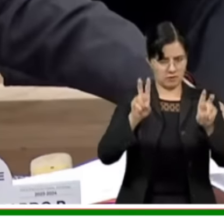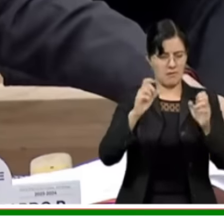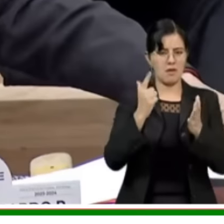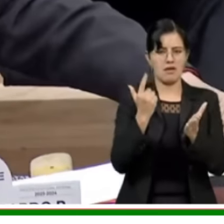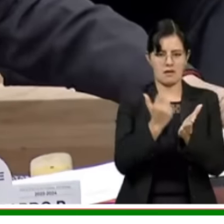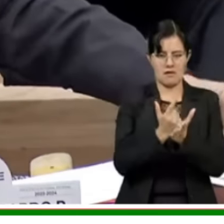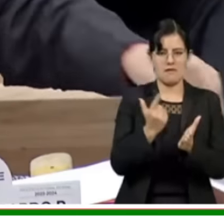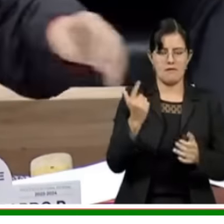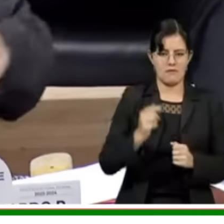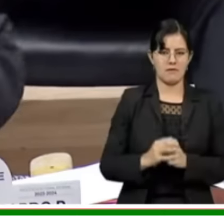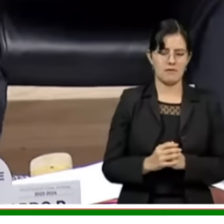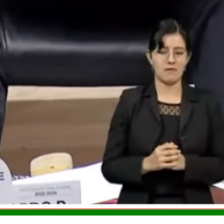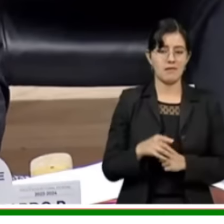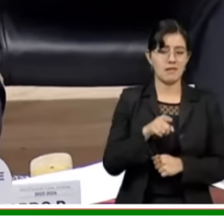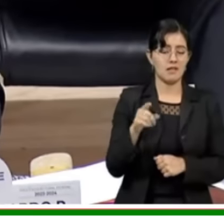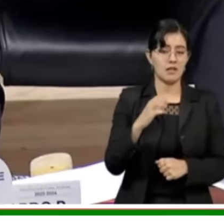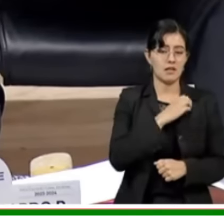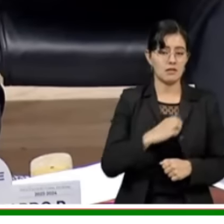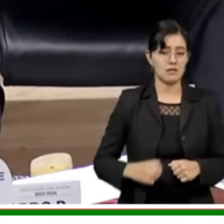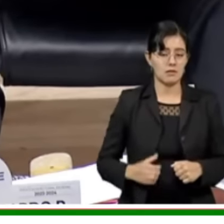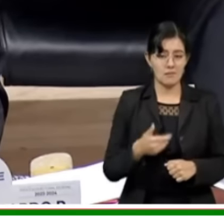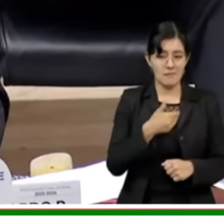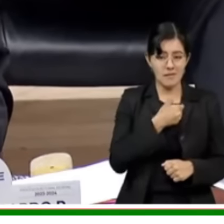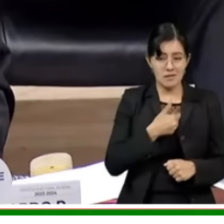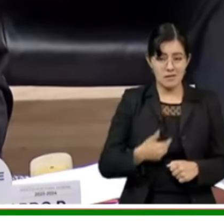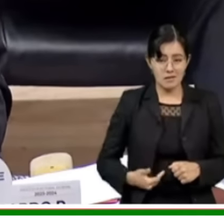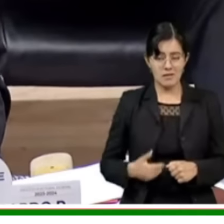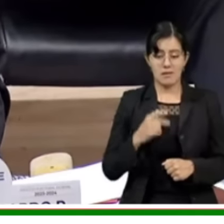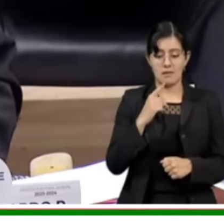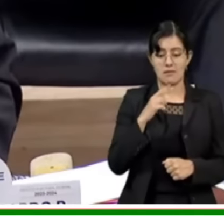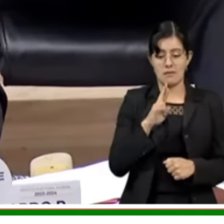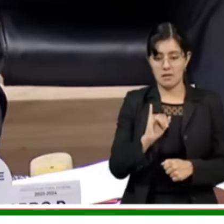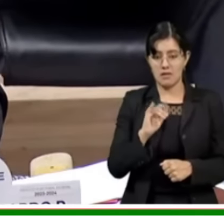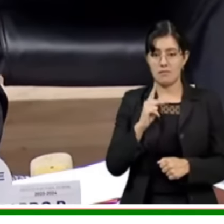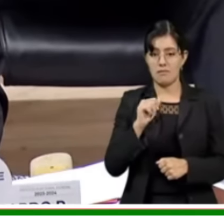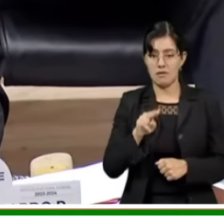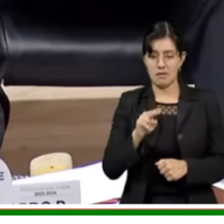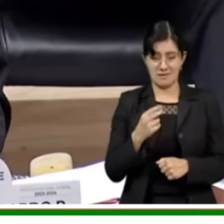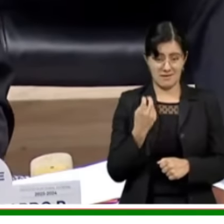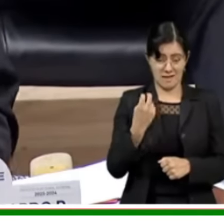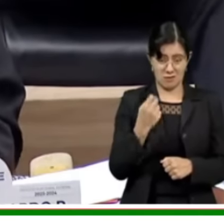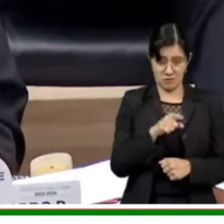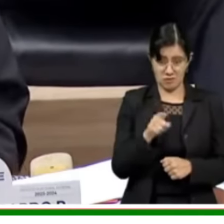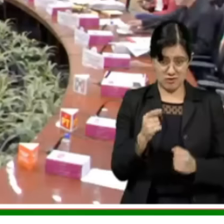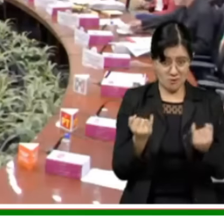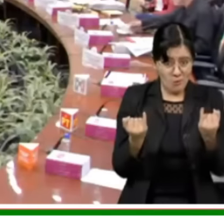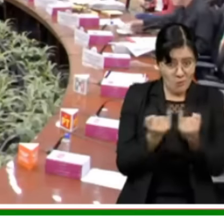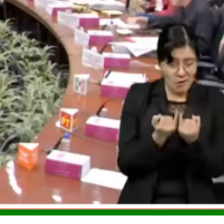gravísimo ningún candidato a la presidencia de la República ni del Pri ni del pan se habían atrebido nunca